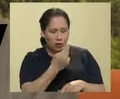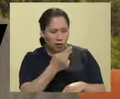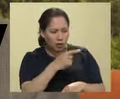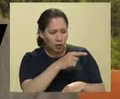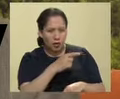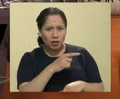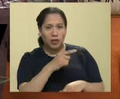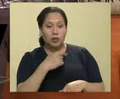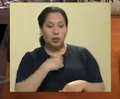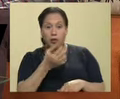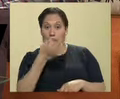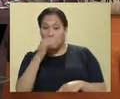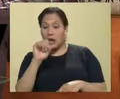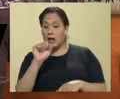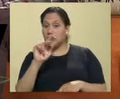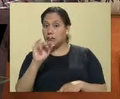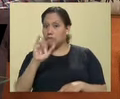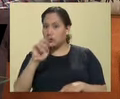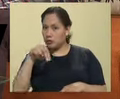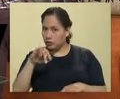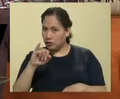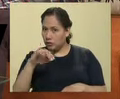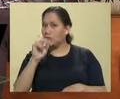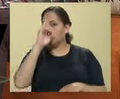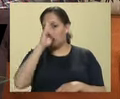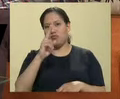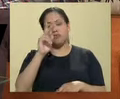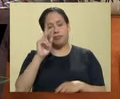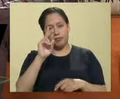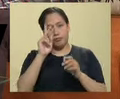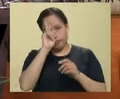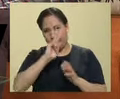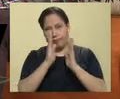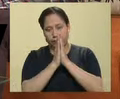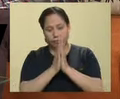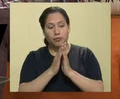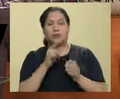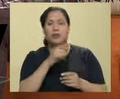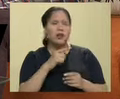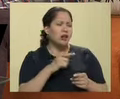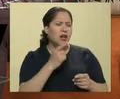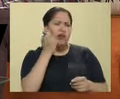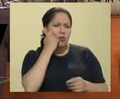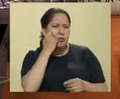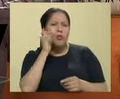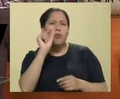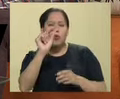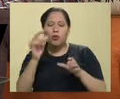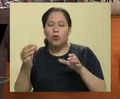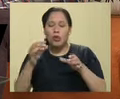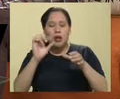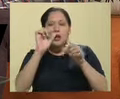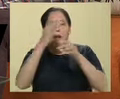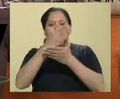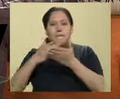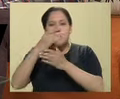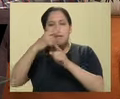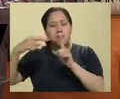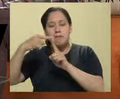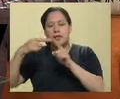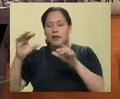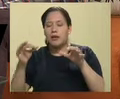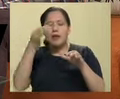no le dimos aspirina, porque esta situación de ay, vamos a darle aunque sea media tableta, no va a